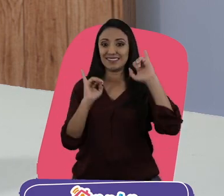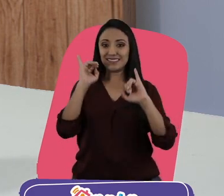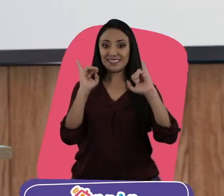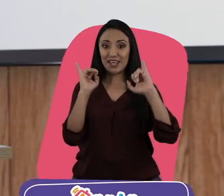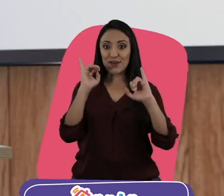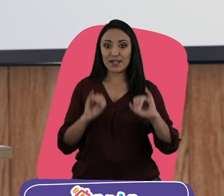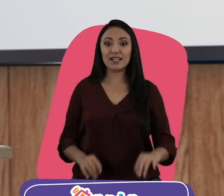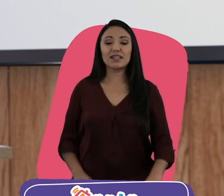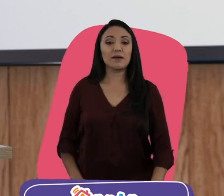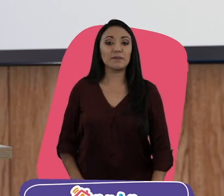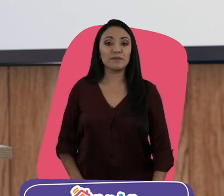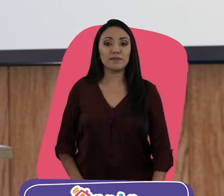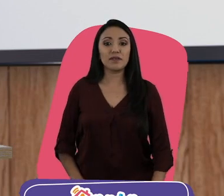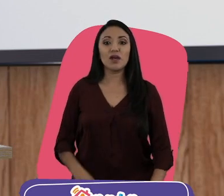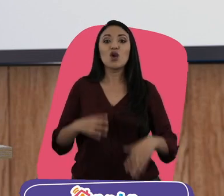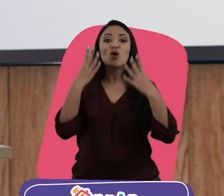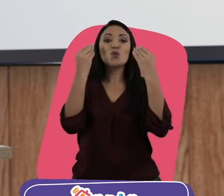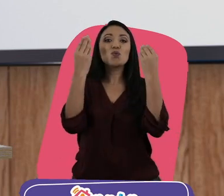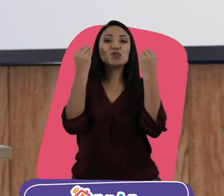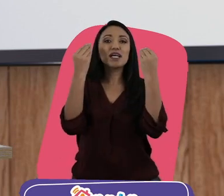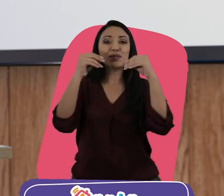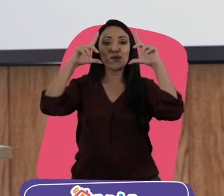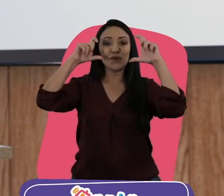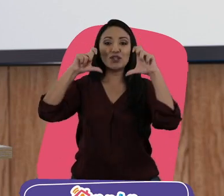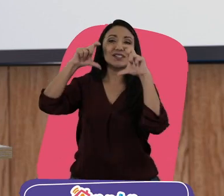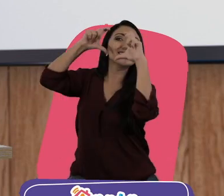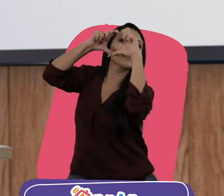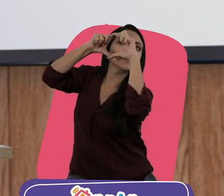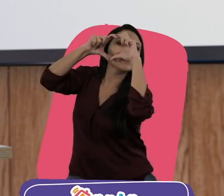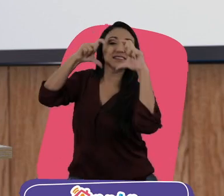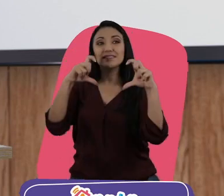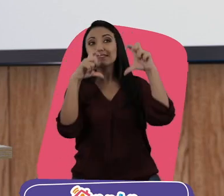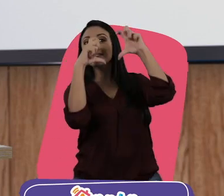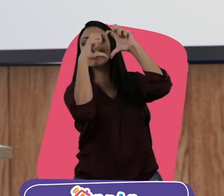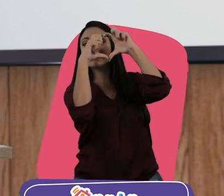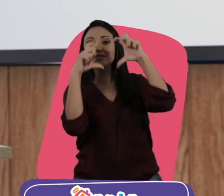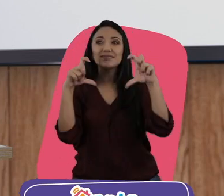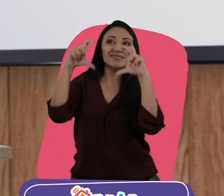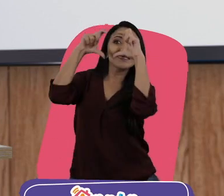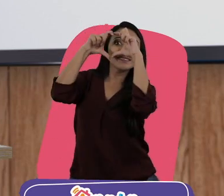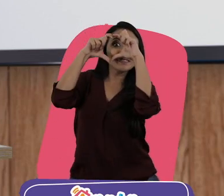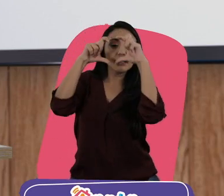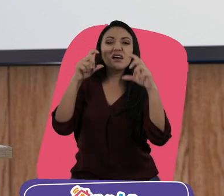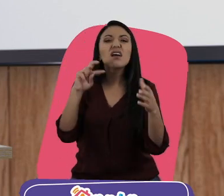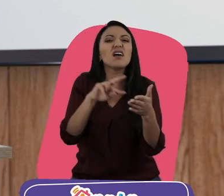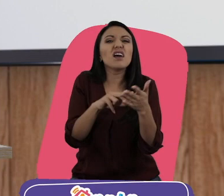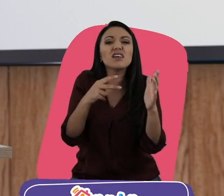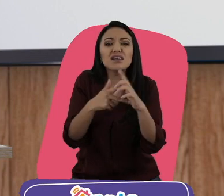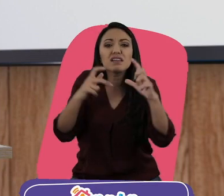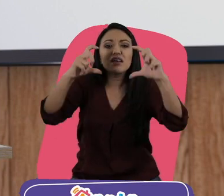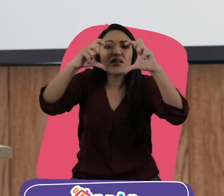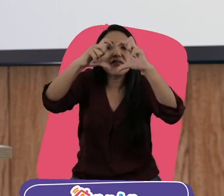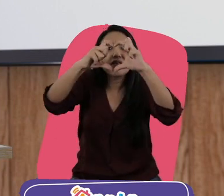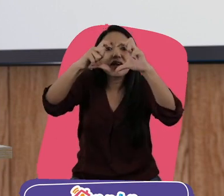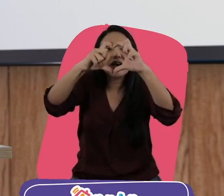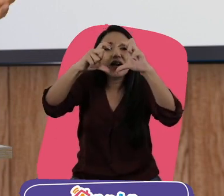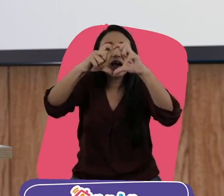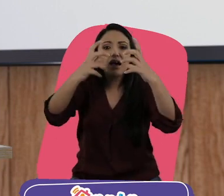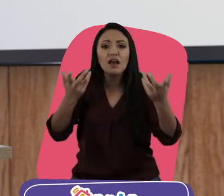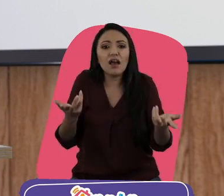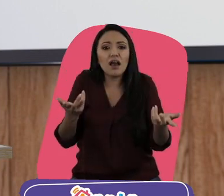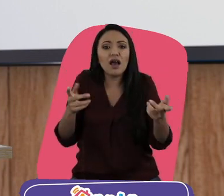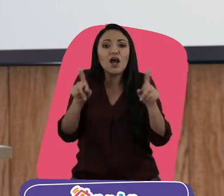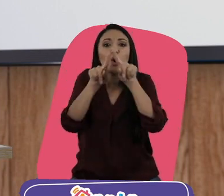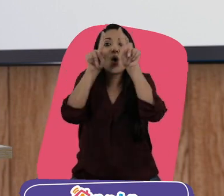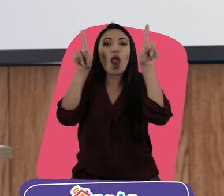hacen muchas selfies con este signo. Lo identificas, ¿verdad? Este signo, ¿qué